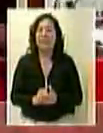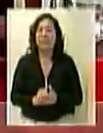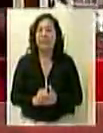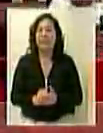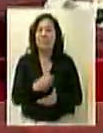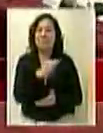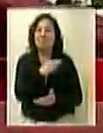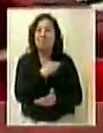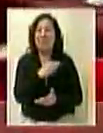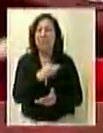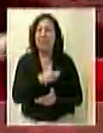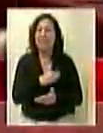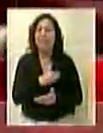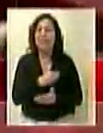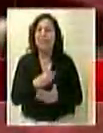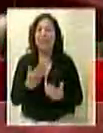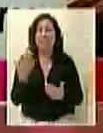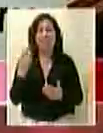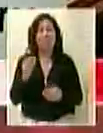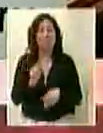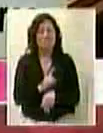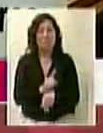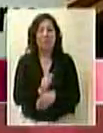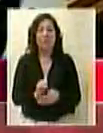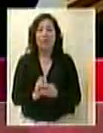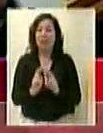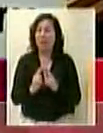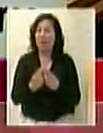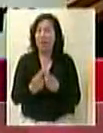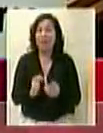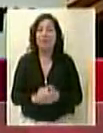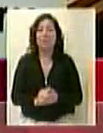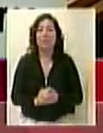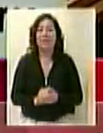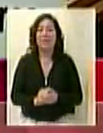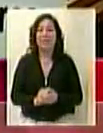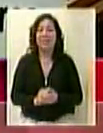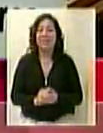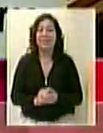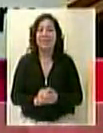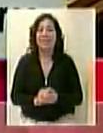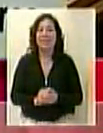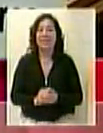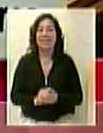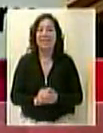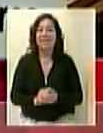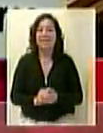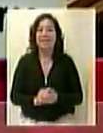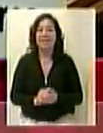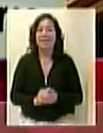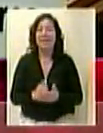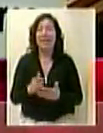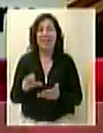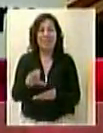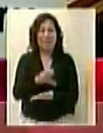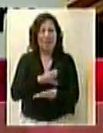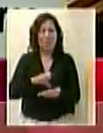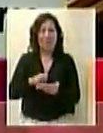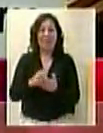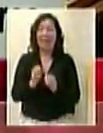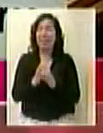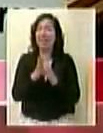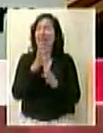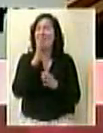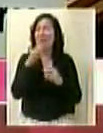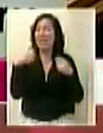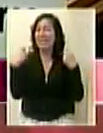Gracias, ministra. Estuvimos hace unos minutos en un evento también aquí al frente, en la plaza, celebrando el Día de la Mujer.